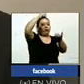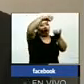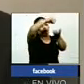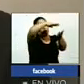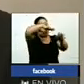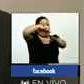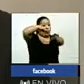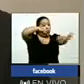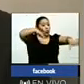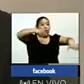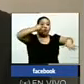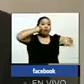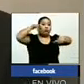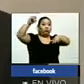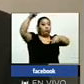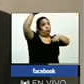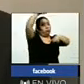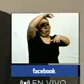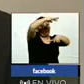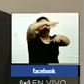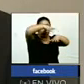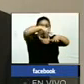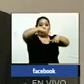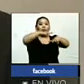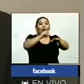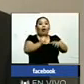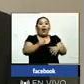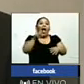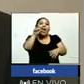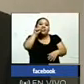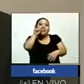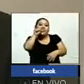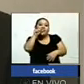cubrir áreas de pequeños productores de caña